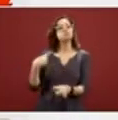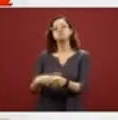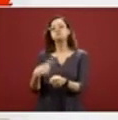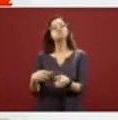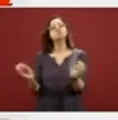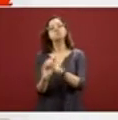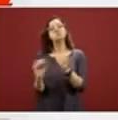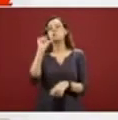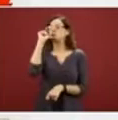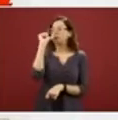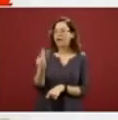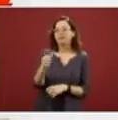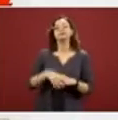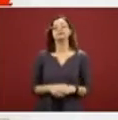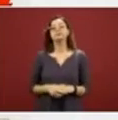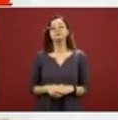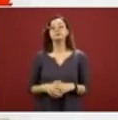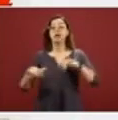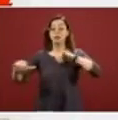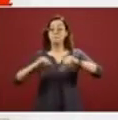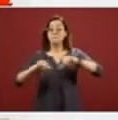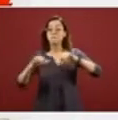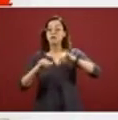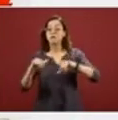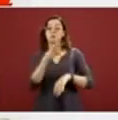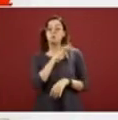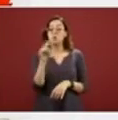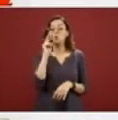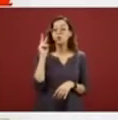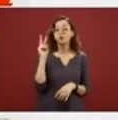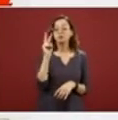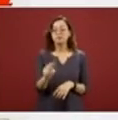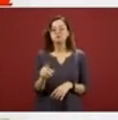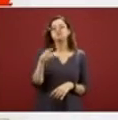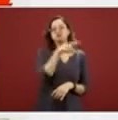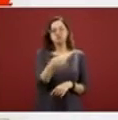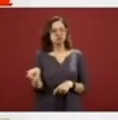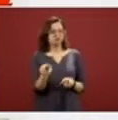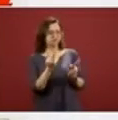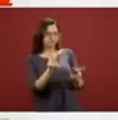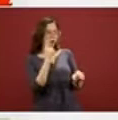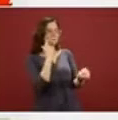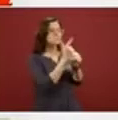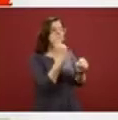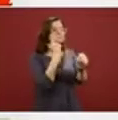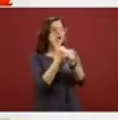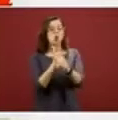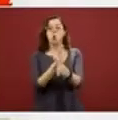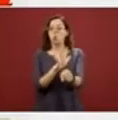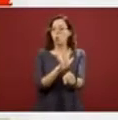resultado negativo. En el mapa, precisamente el mapa tiene la intención de que ustedes puedan identificar cuáles son